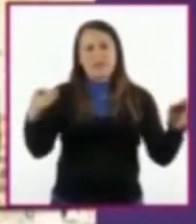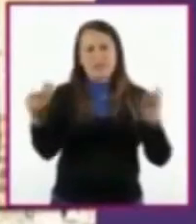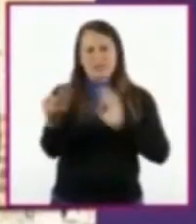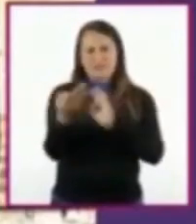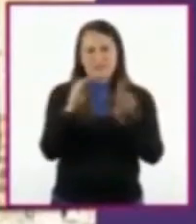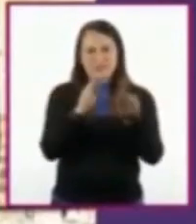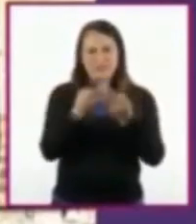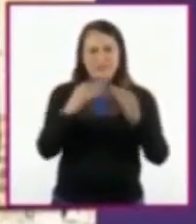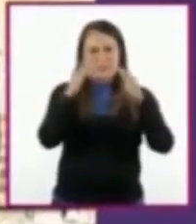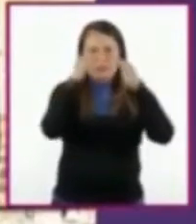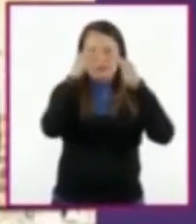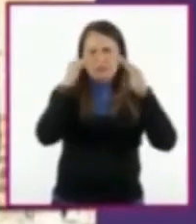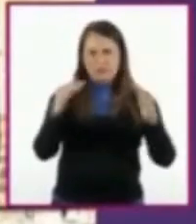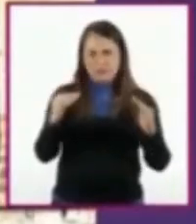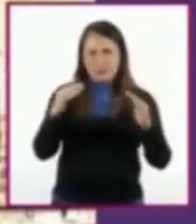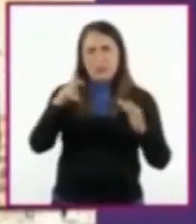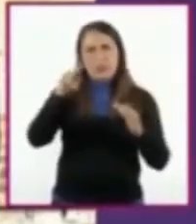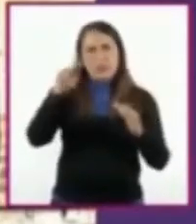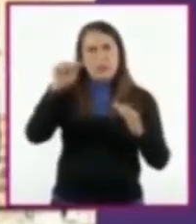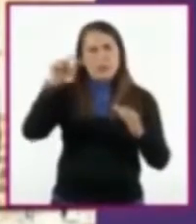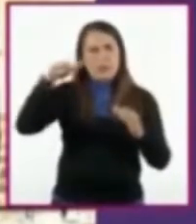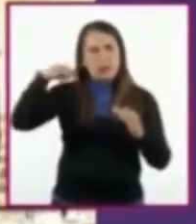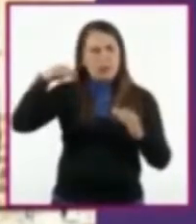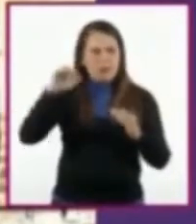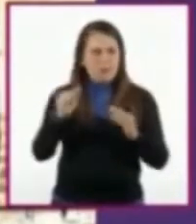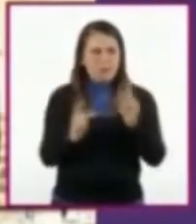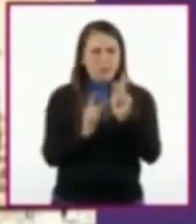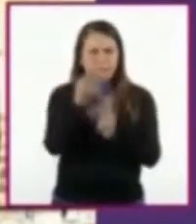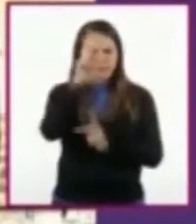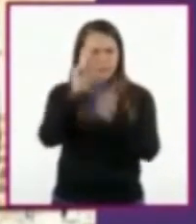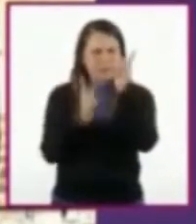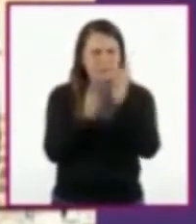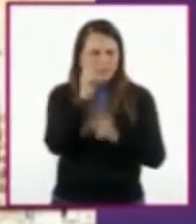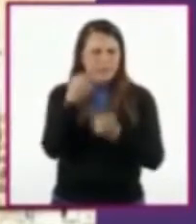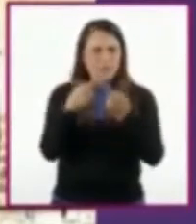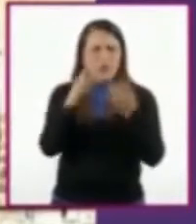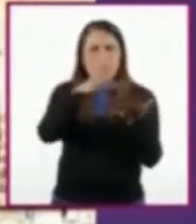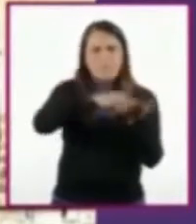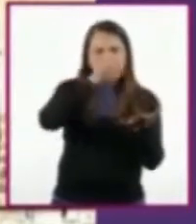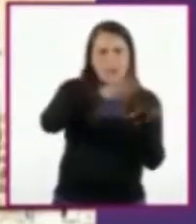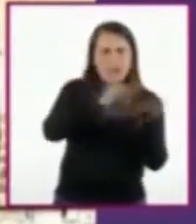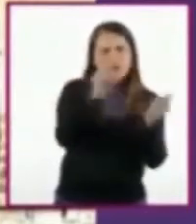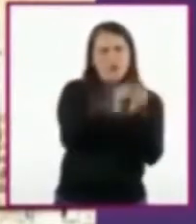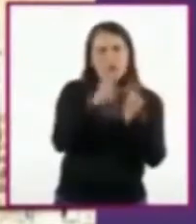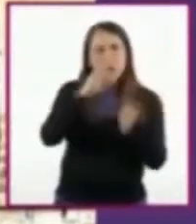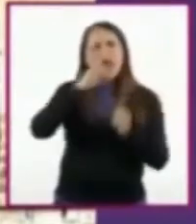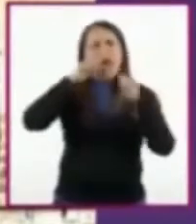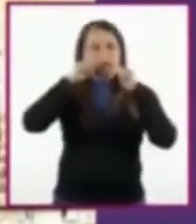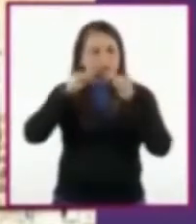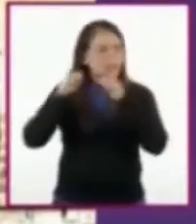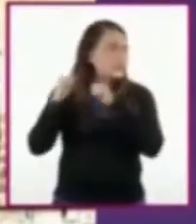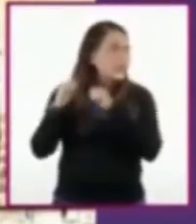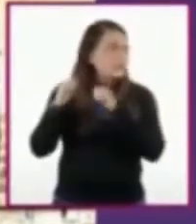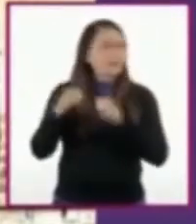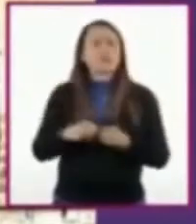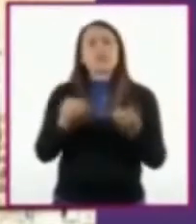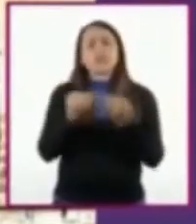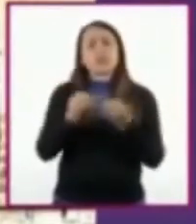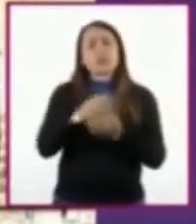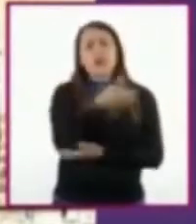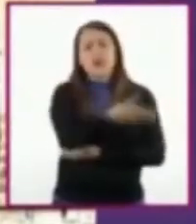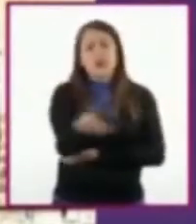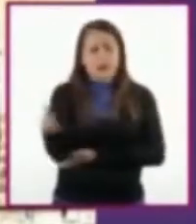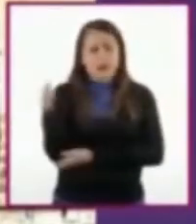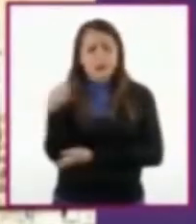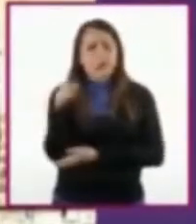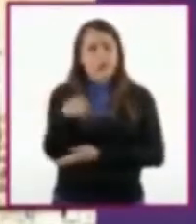de forma ovalada, construidas con bajareques, paredes formadas con barro y caña. En algunas zonas rurales y